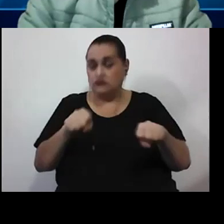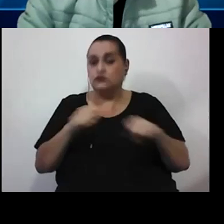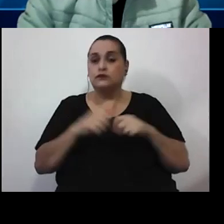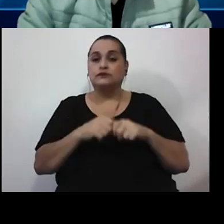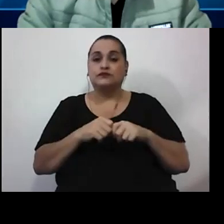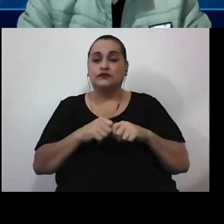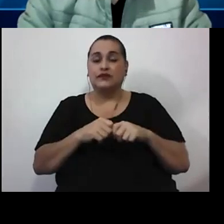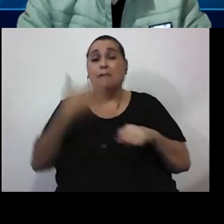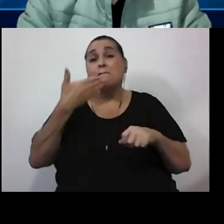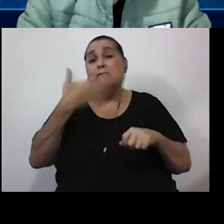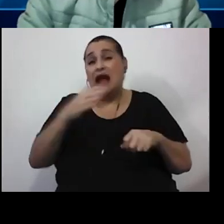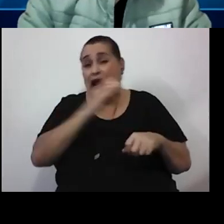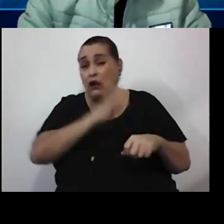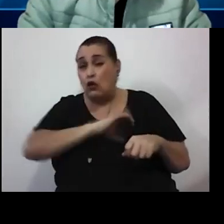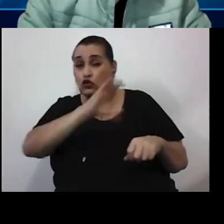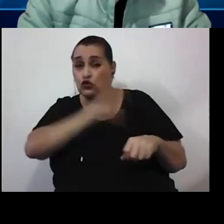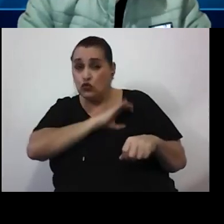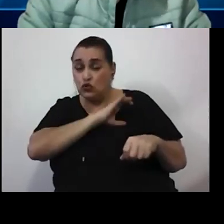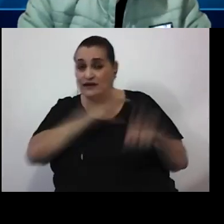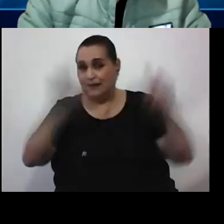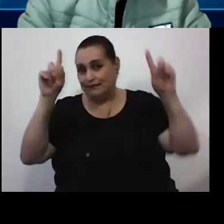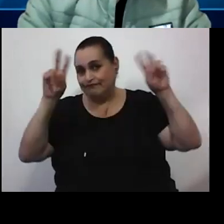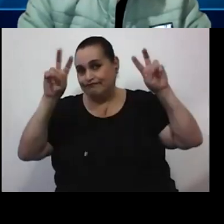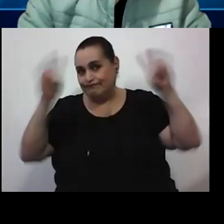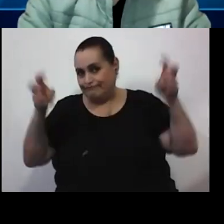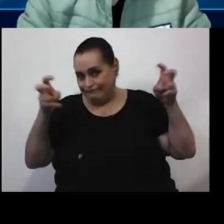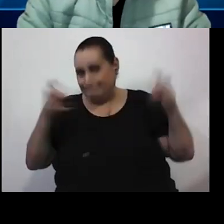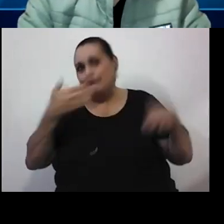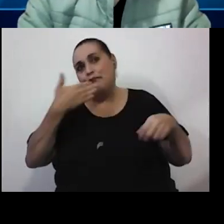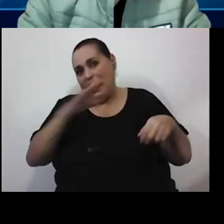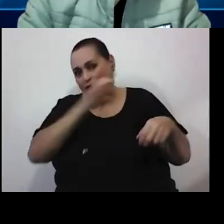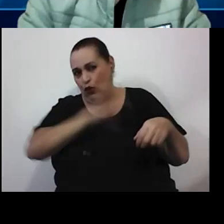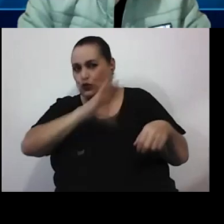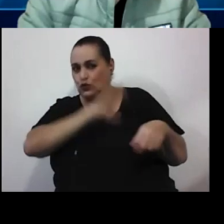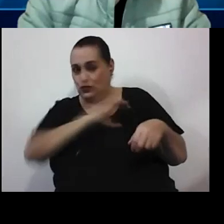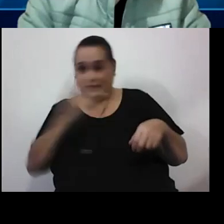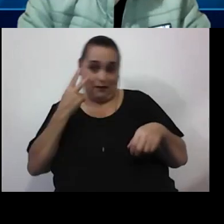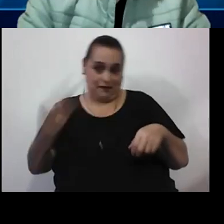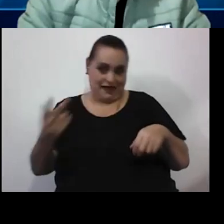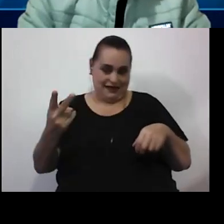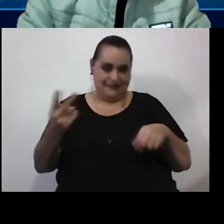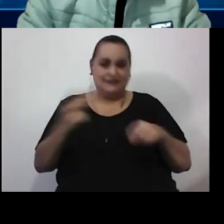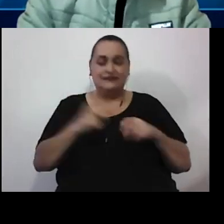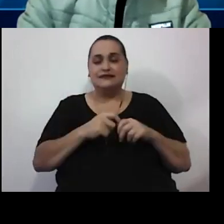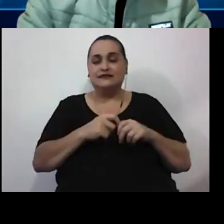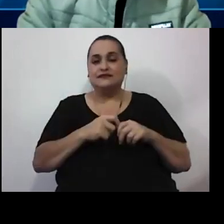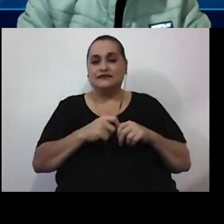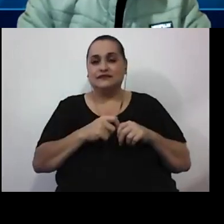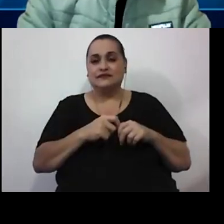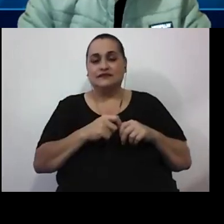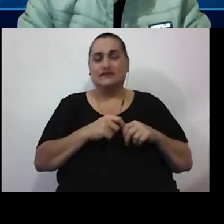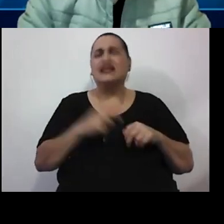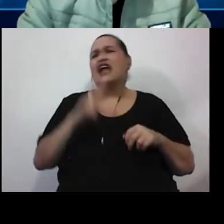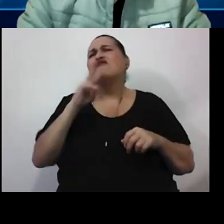mal comportamiento, y mal entre comillas, ¿verdad? Que ves, dice esta cita, es en realidad